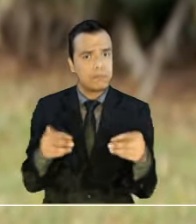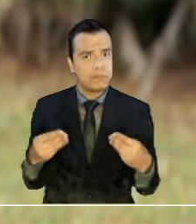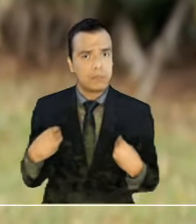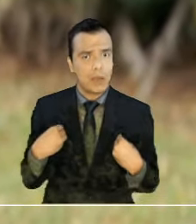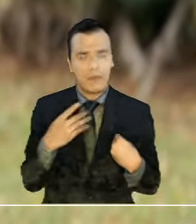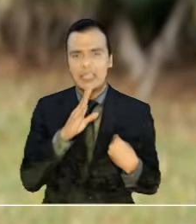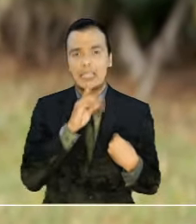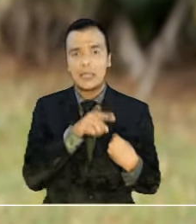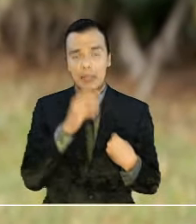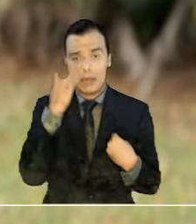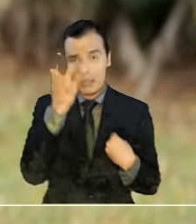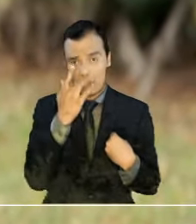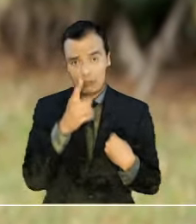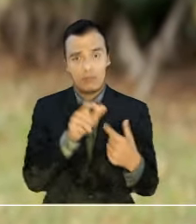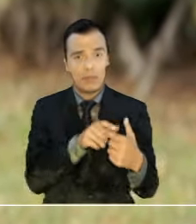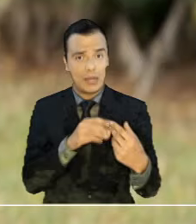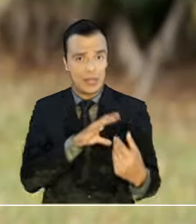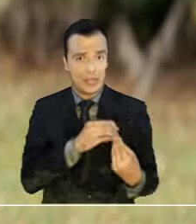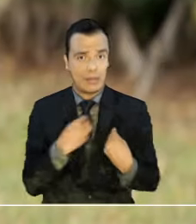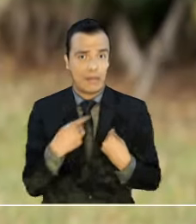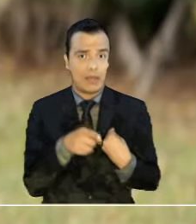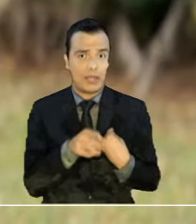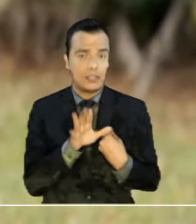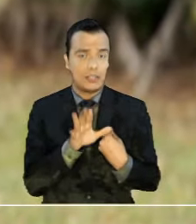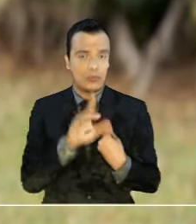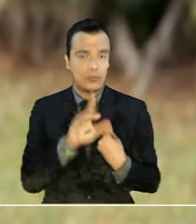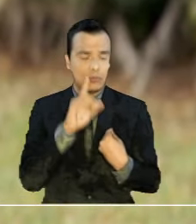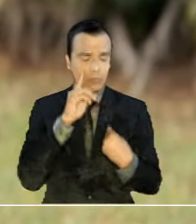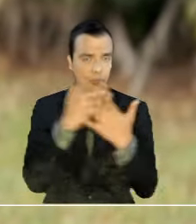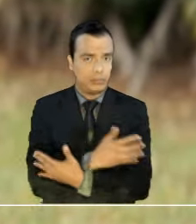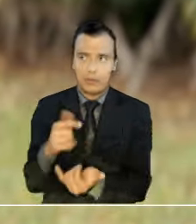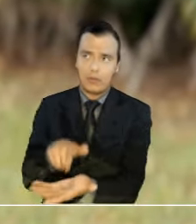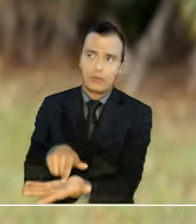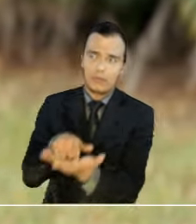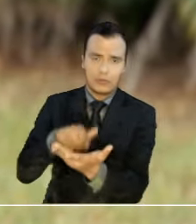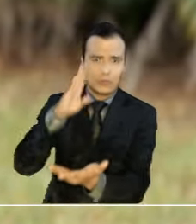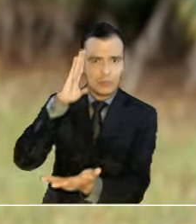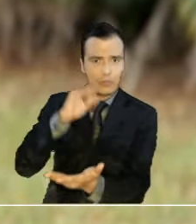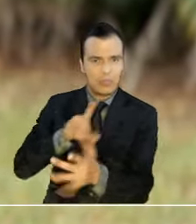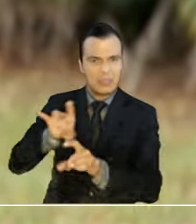tipo de discriminación y más cuando se viene por parte de la policía, pues se acabe en toda la ciudad.